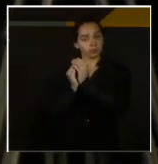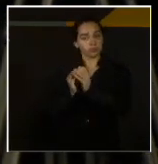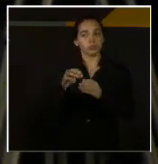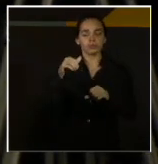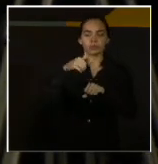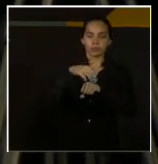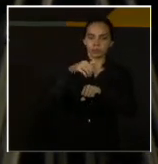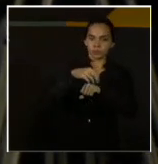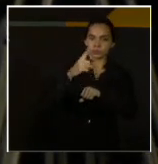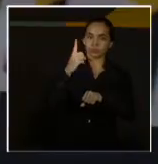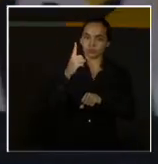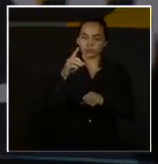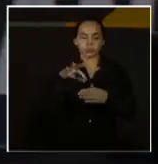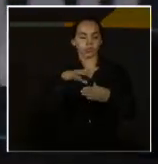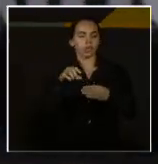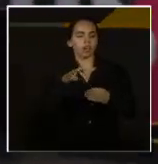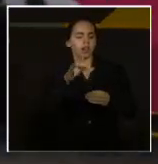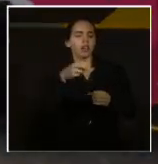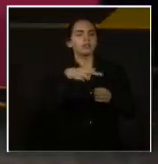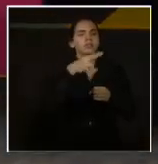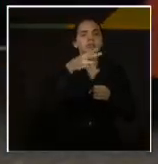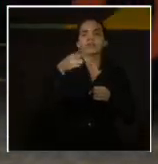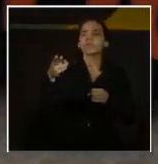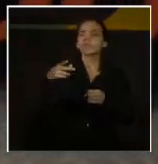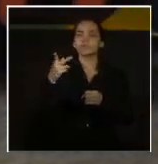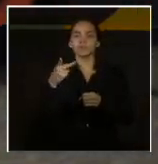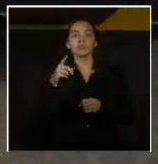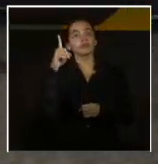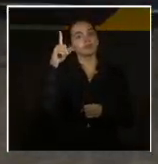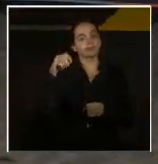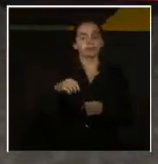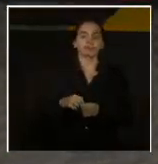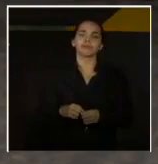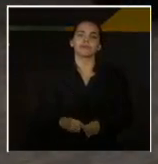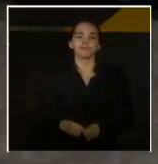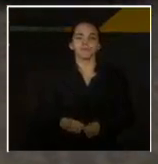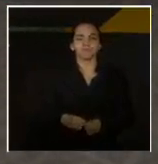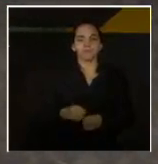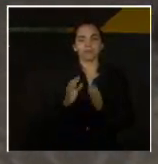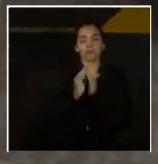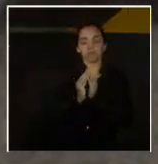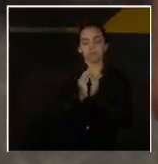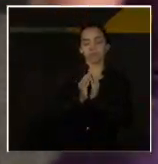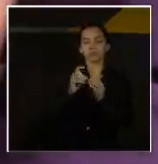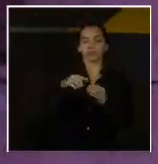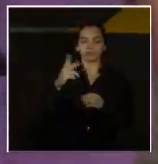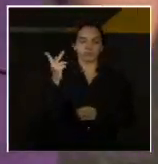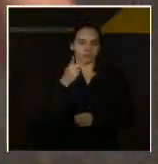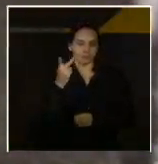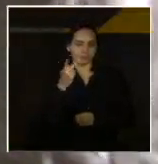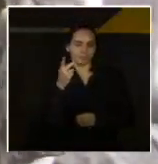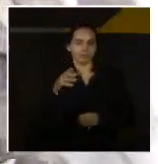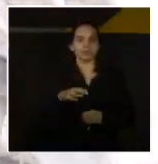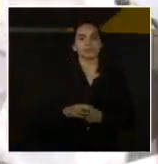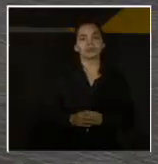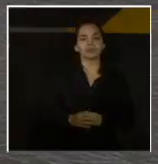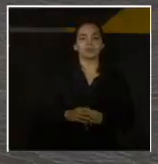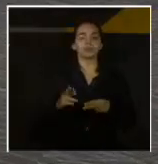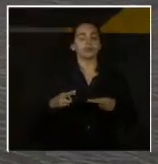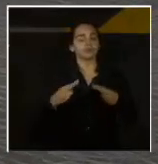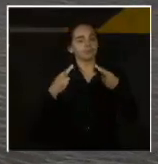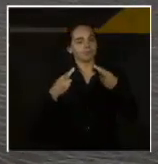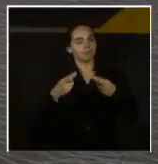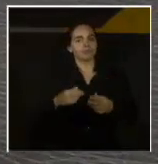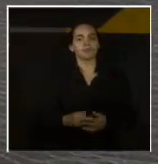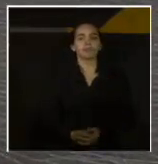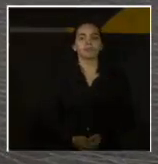pueda sacar el número y así podamos saber qué ciudadano o ciudadana tendrá la oportunidad de hacerle una pregunta al candidato. Adelante.